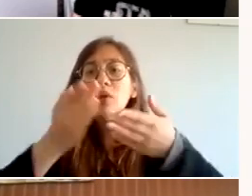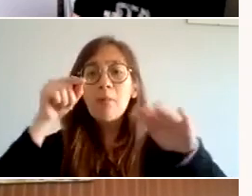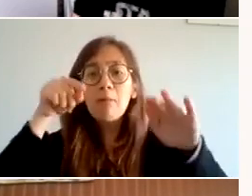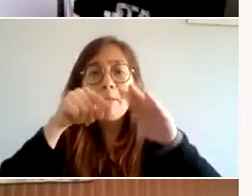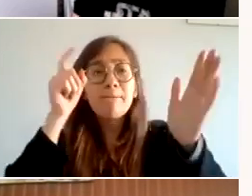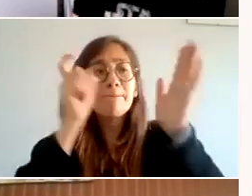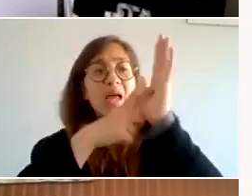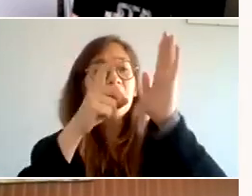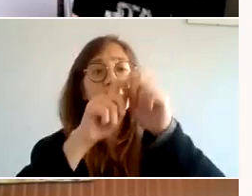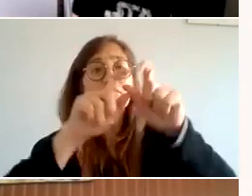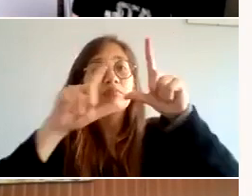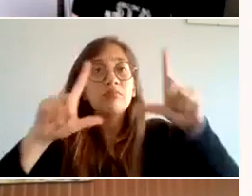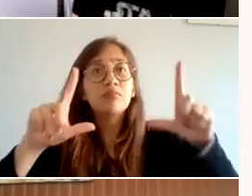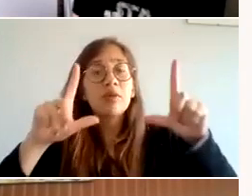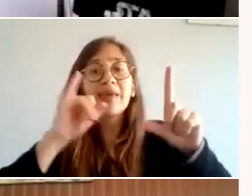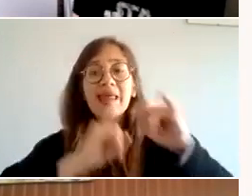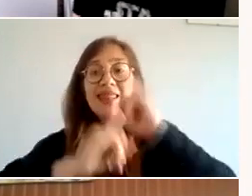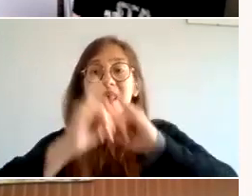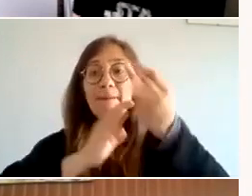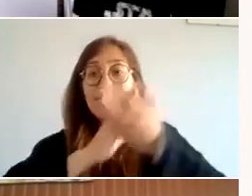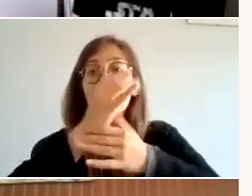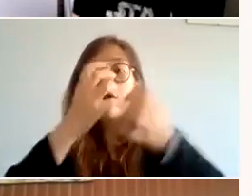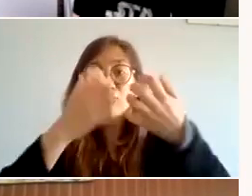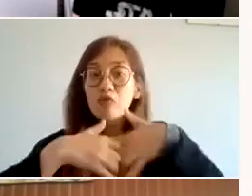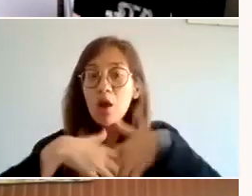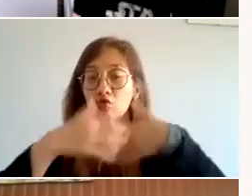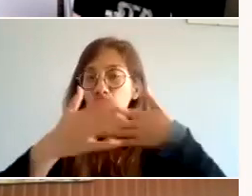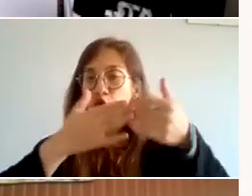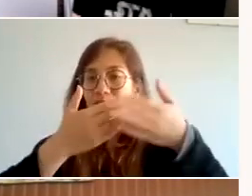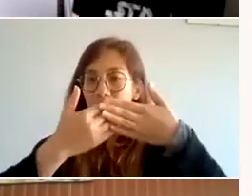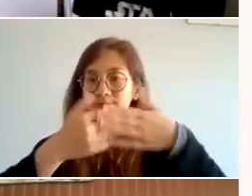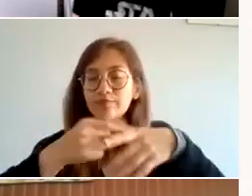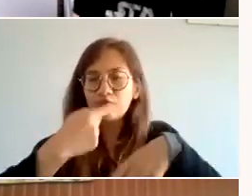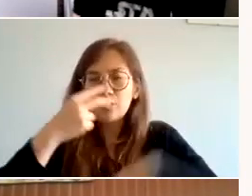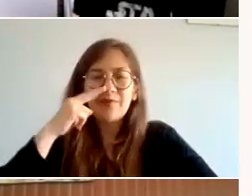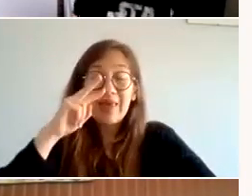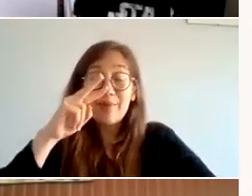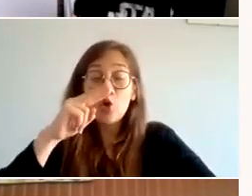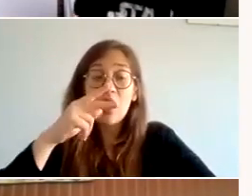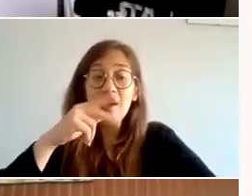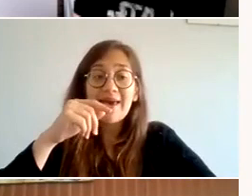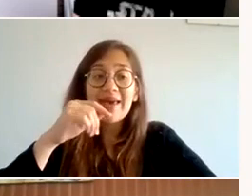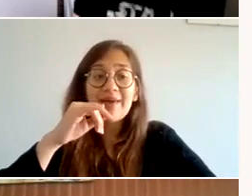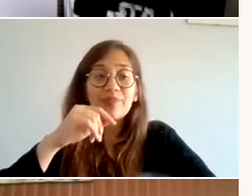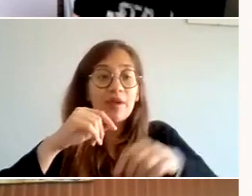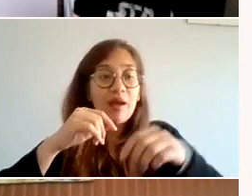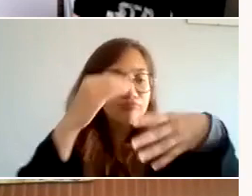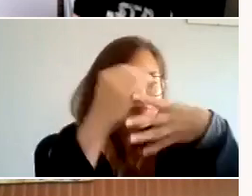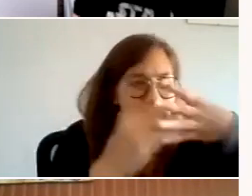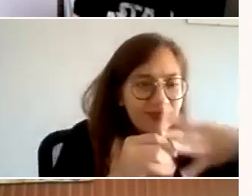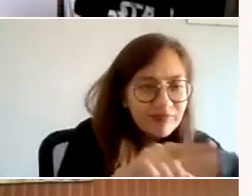tiempo podemos ver de que, por ejemplo, la tecnología de Microsoft de Internet Explorer o Edge va